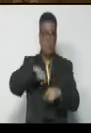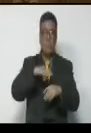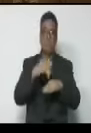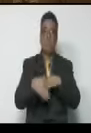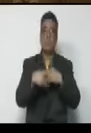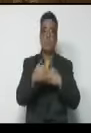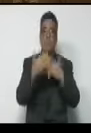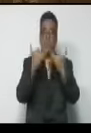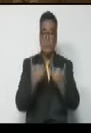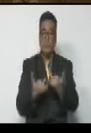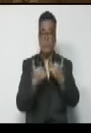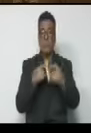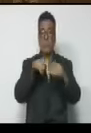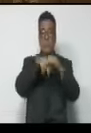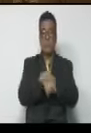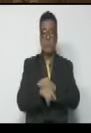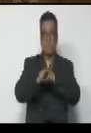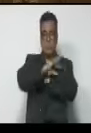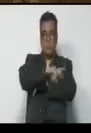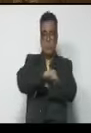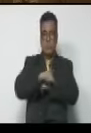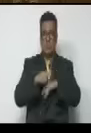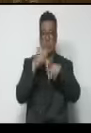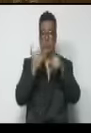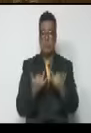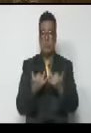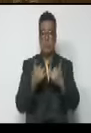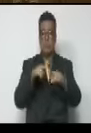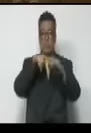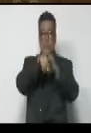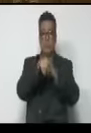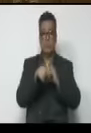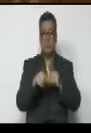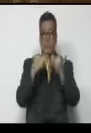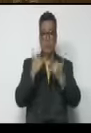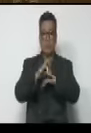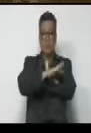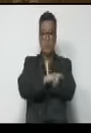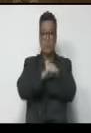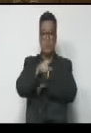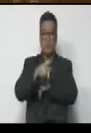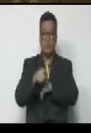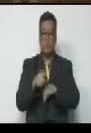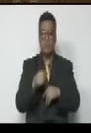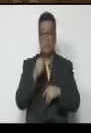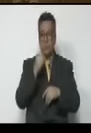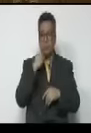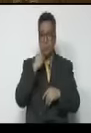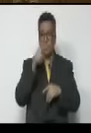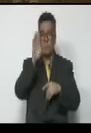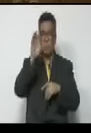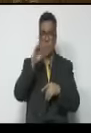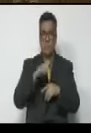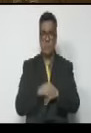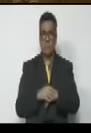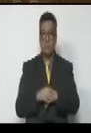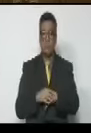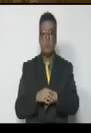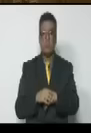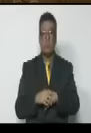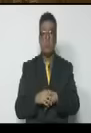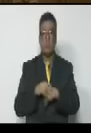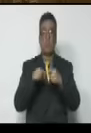suficiente. Ahora se metieron a choro, ahora se metieron a robarnos un bien de la nación